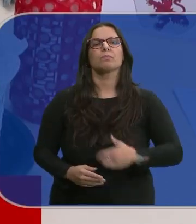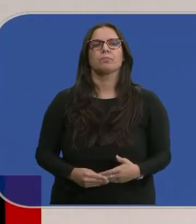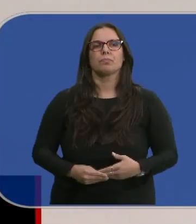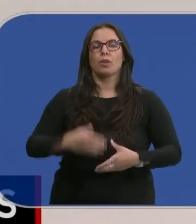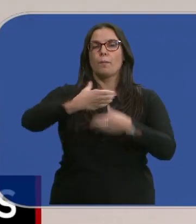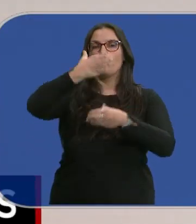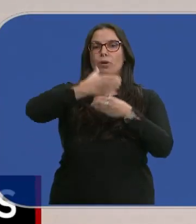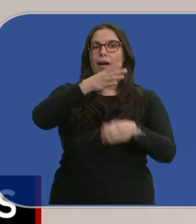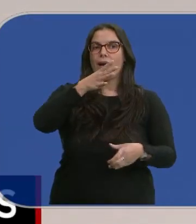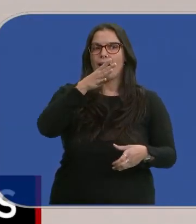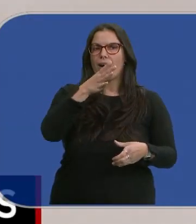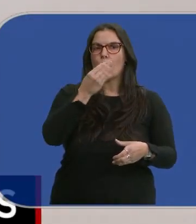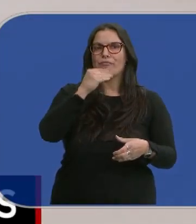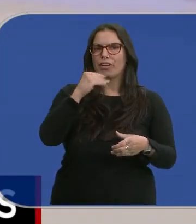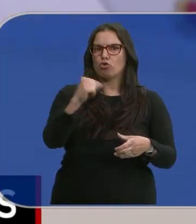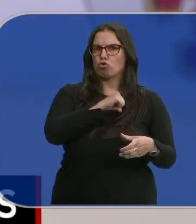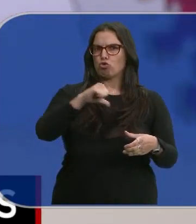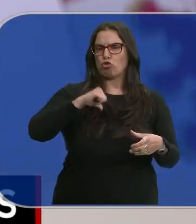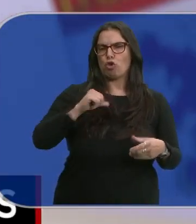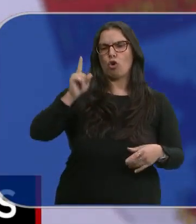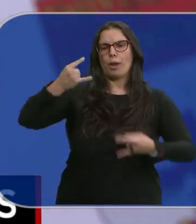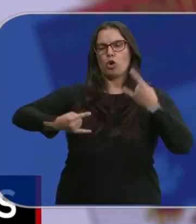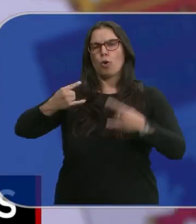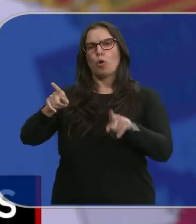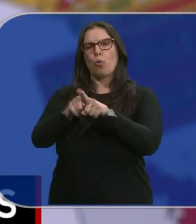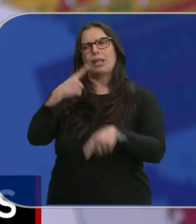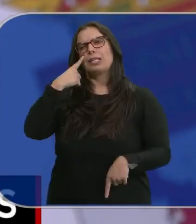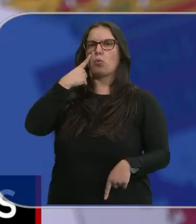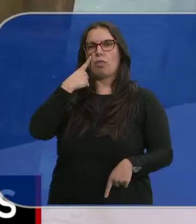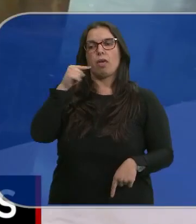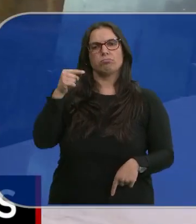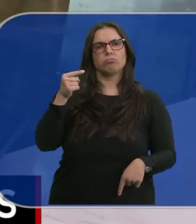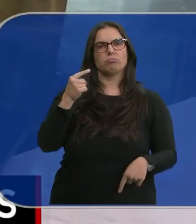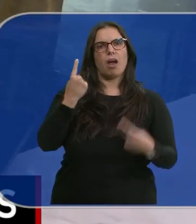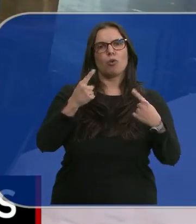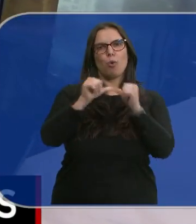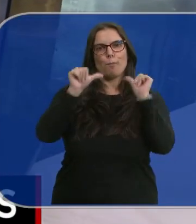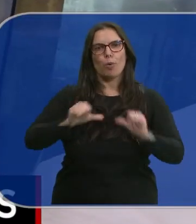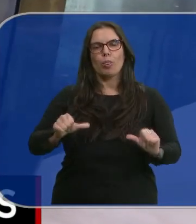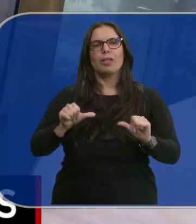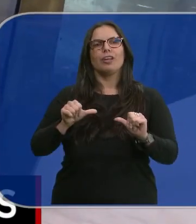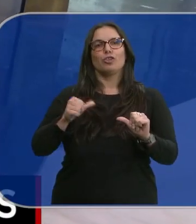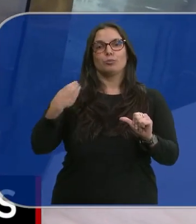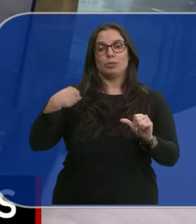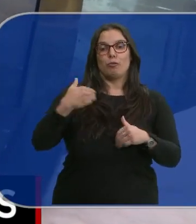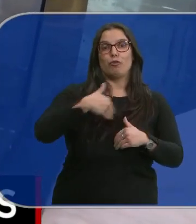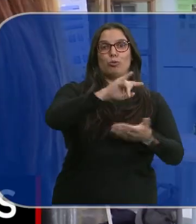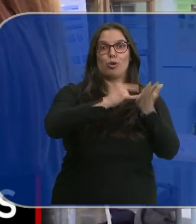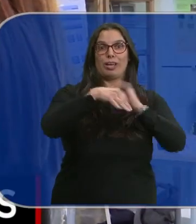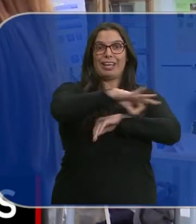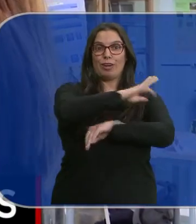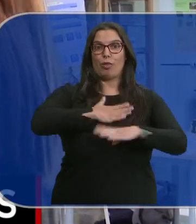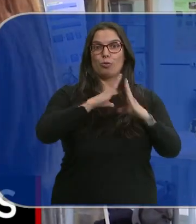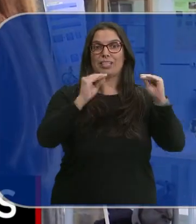Una botella de agua que se enfría sola o un robot que hace de guardia de seguridad. Son algunos de los prototipos con los que los futuros ingenieros de